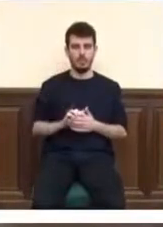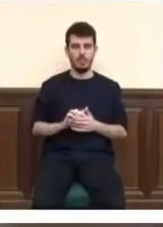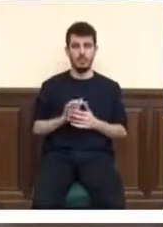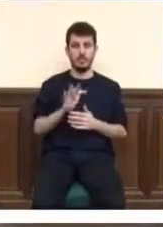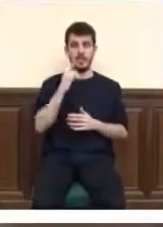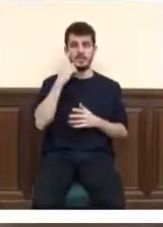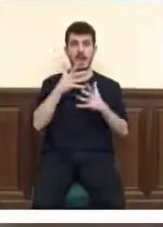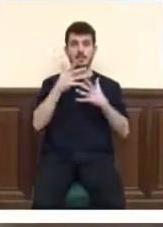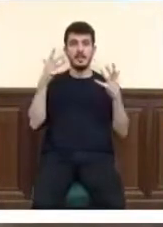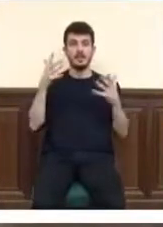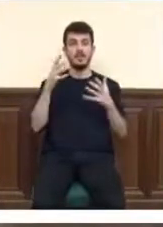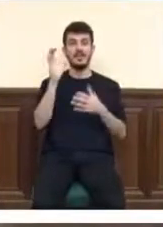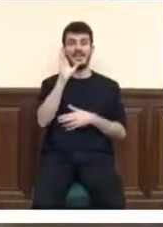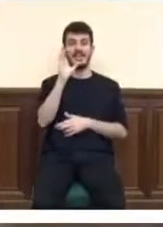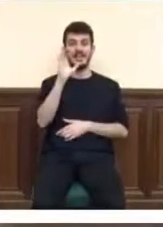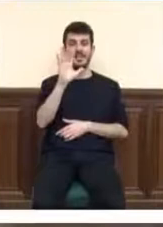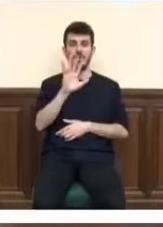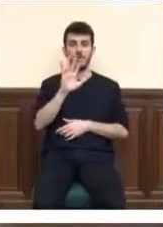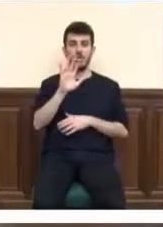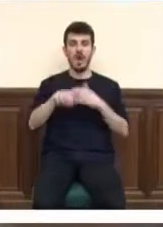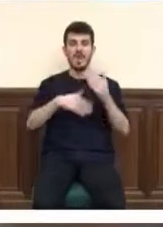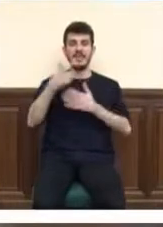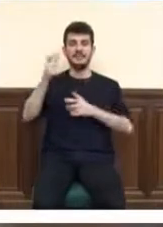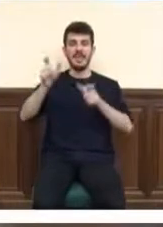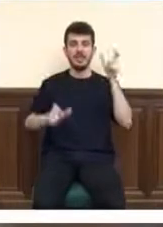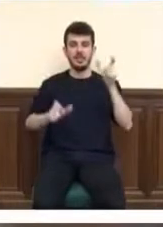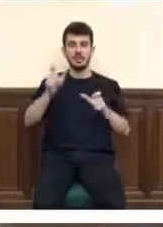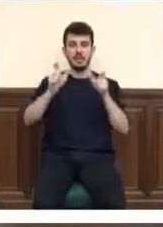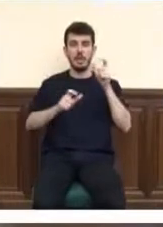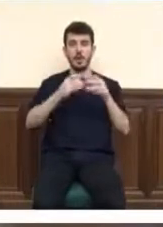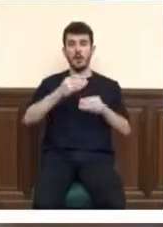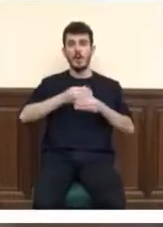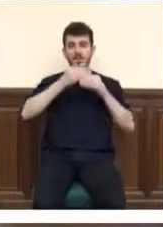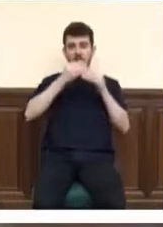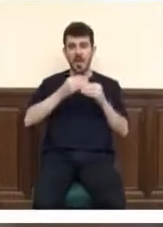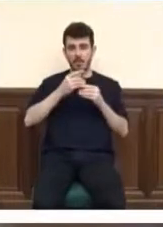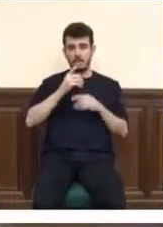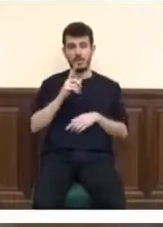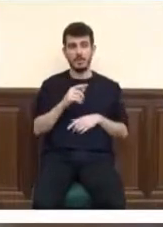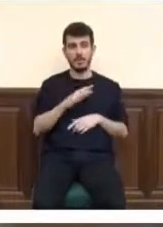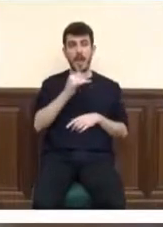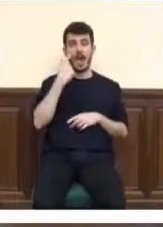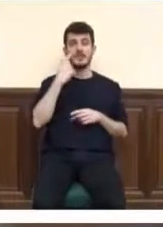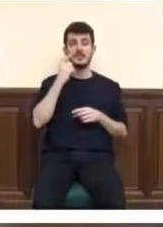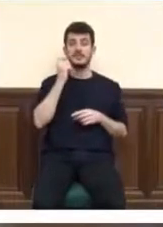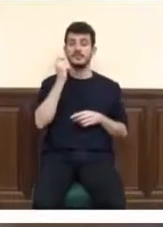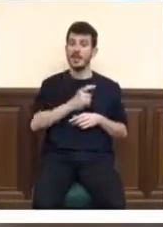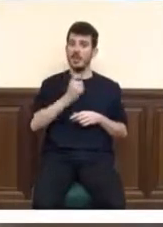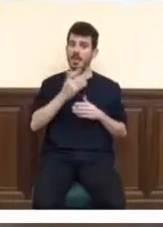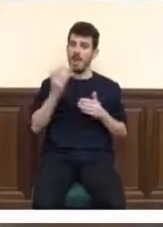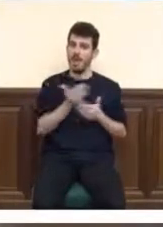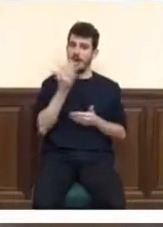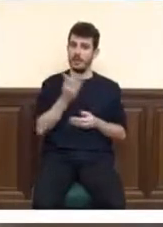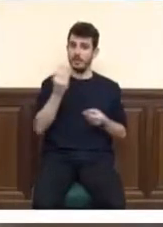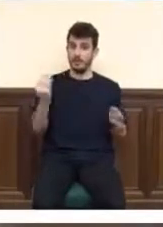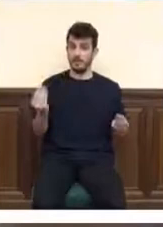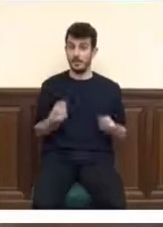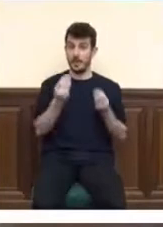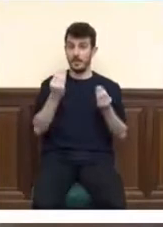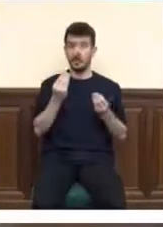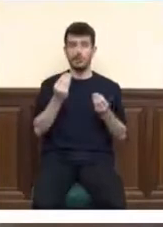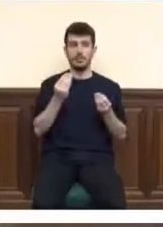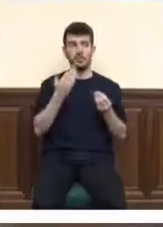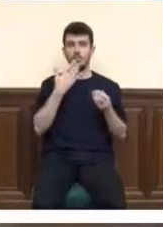ampliación de la C5 a Villaviciosa de Odón y Boadilla de Monte, la mejora de las frecuencias, etcétera, etcétera. Todo un